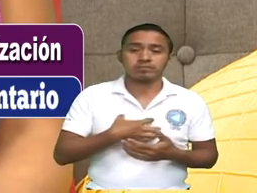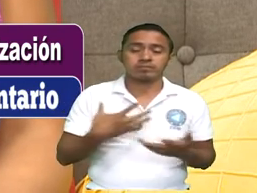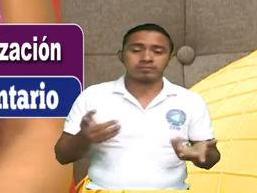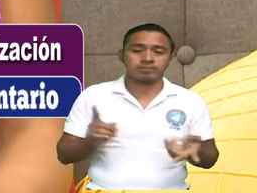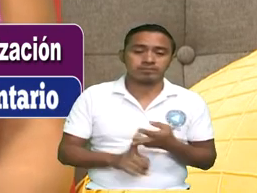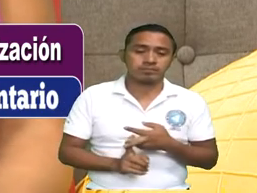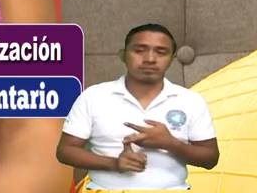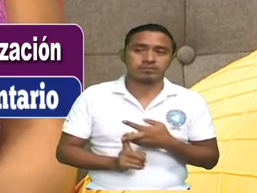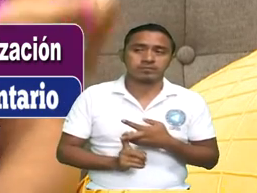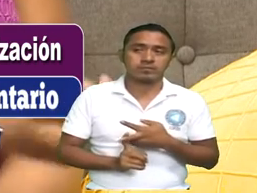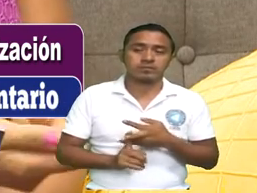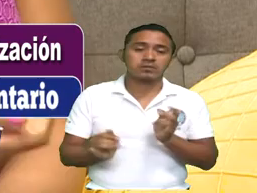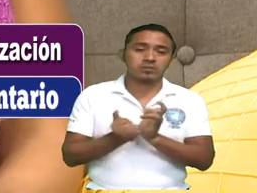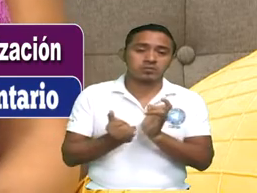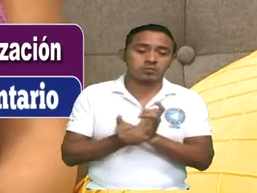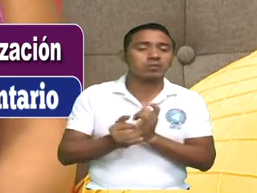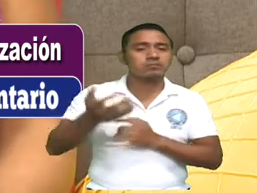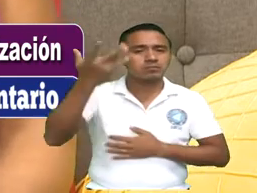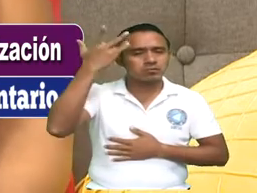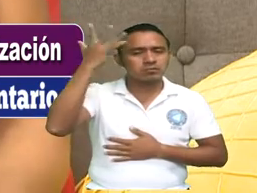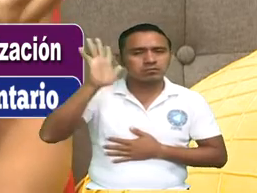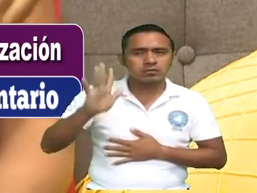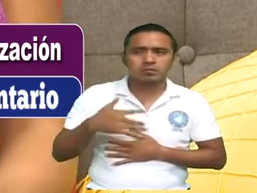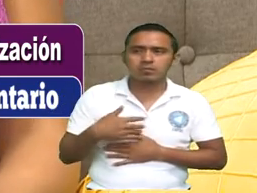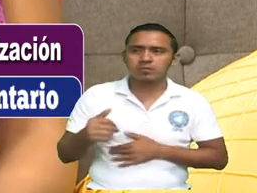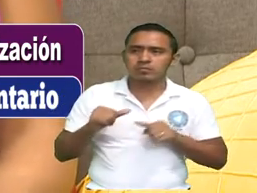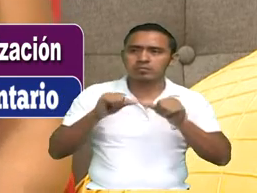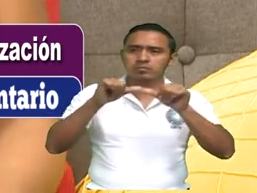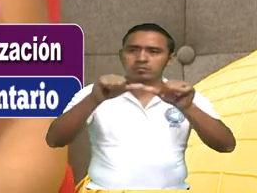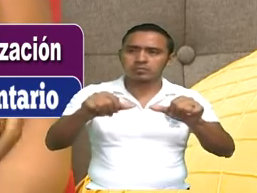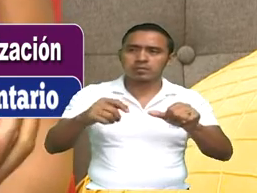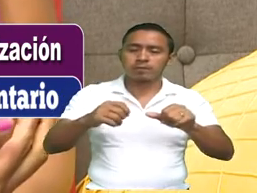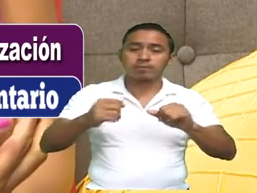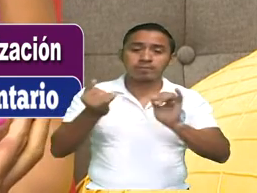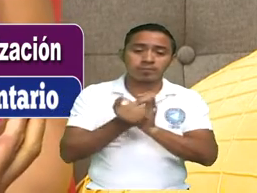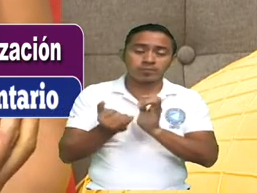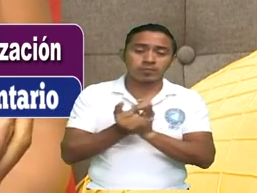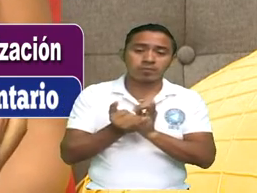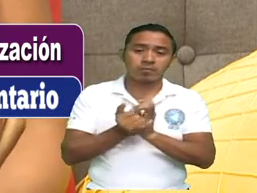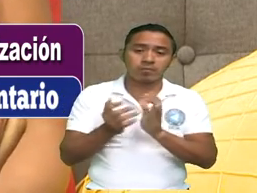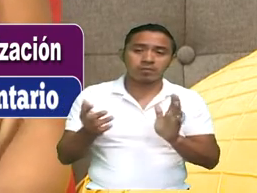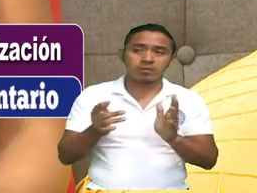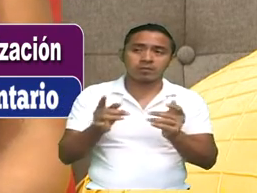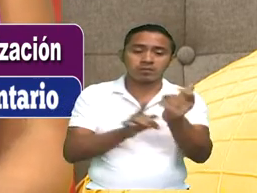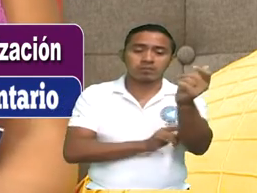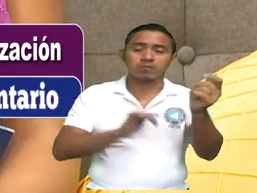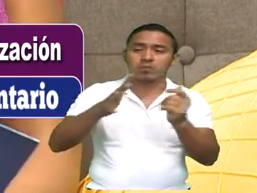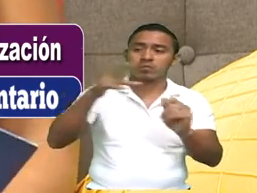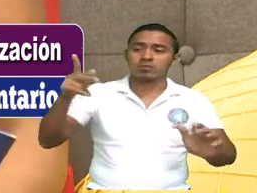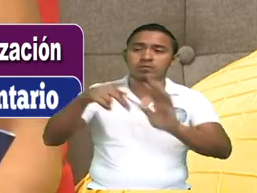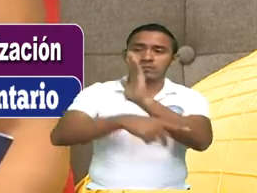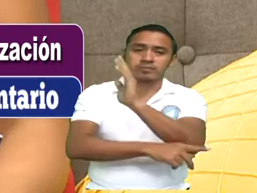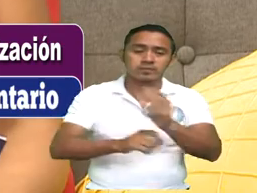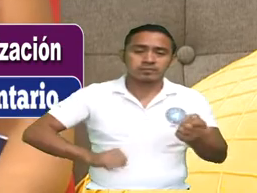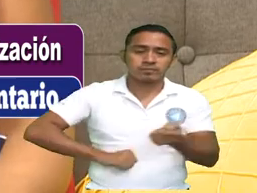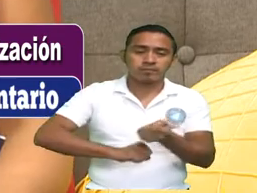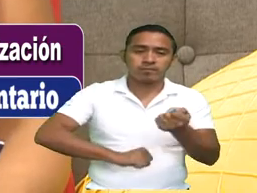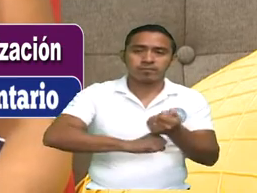y que incluso entiendo que se continúa con esa hermandad de otros países que